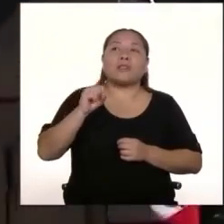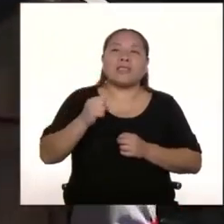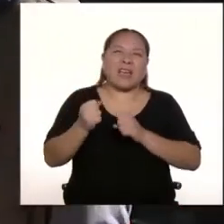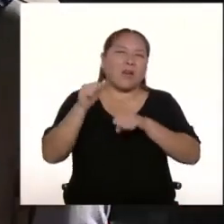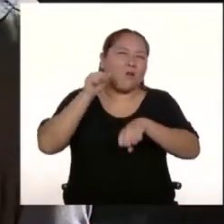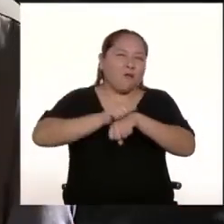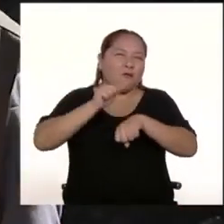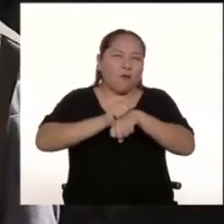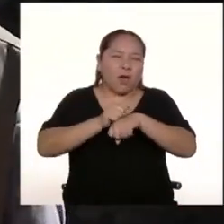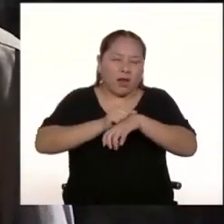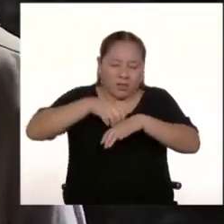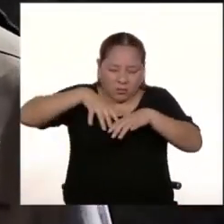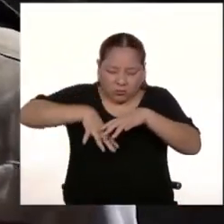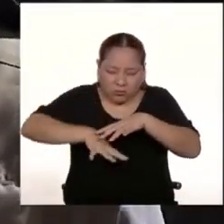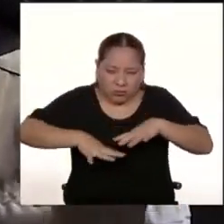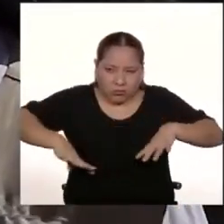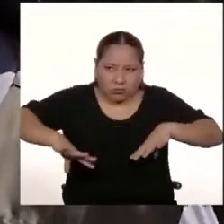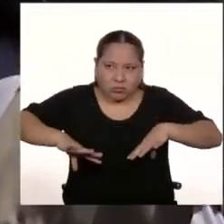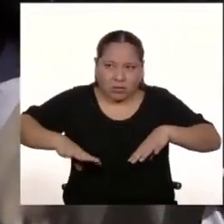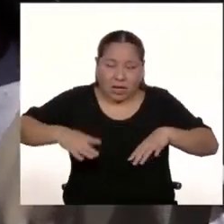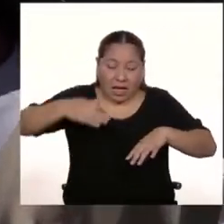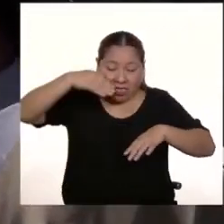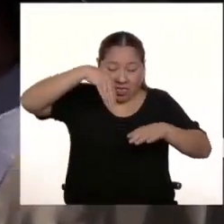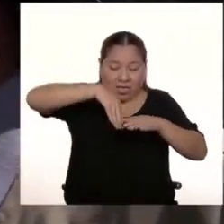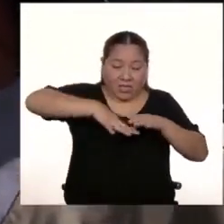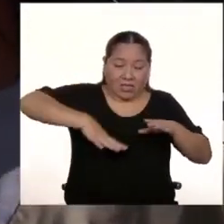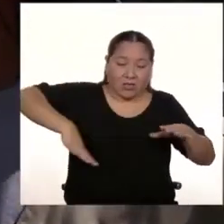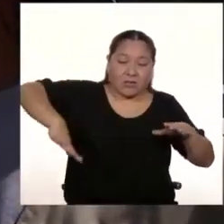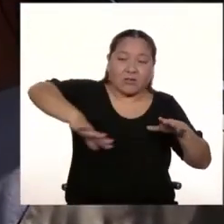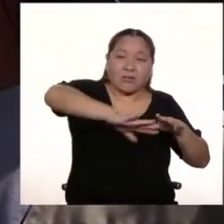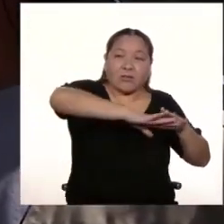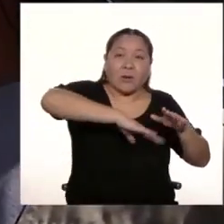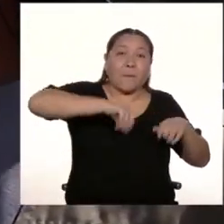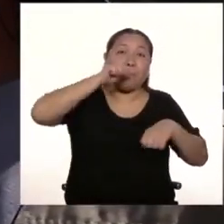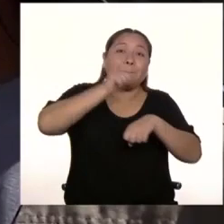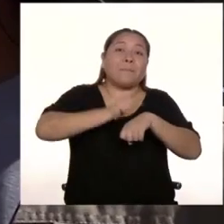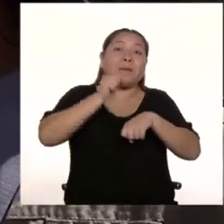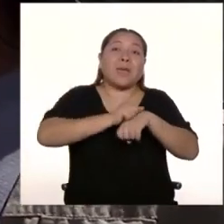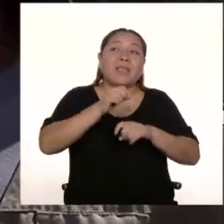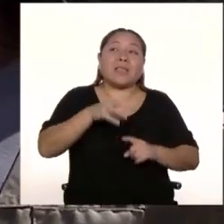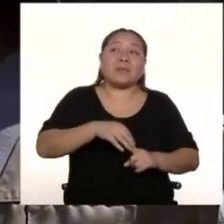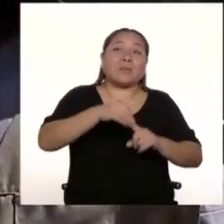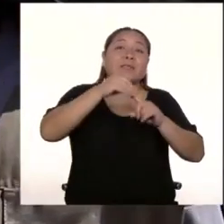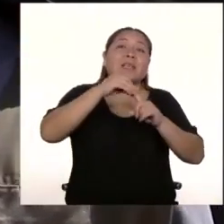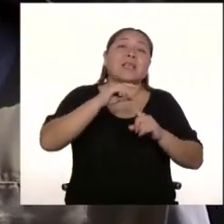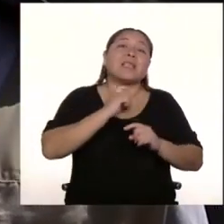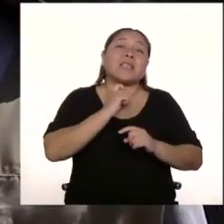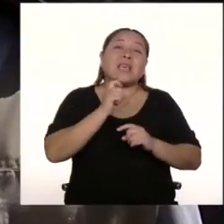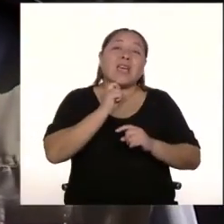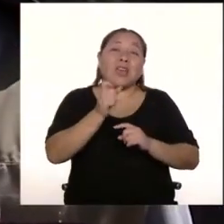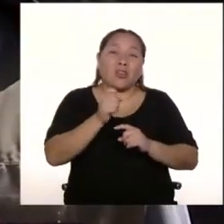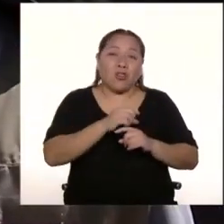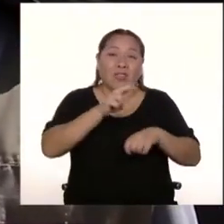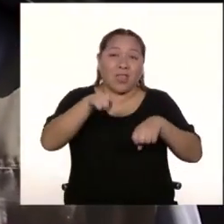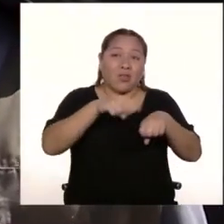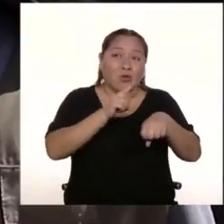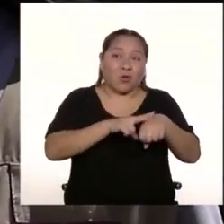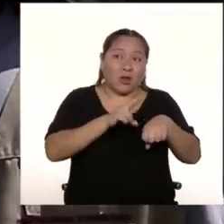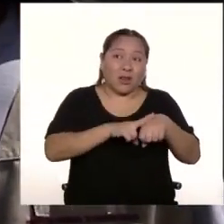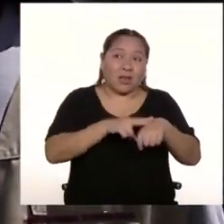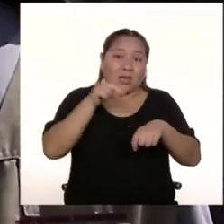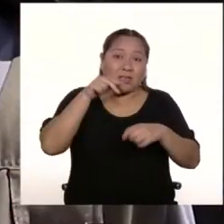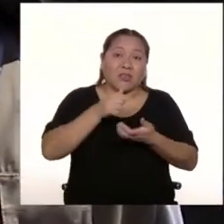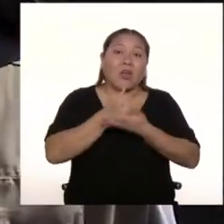granito, y en la parte interior una jiwaya. La jiwaya es una hematita, es el hierro natural que servía como percutor